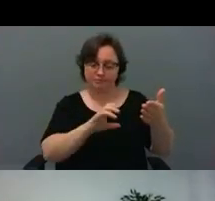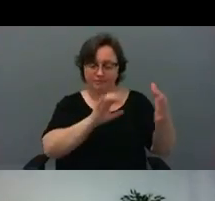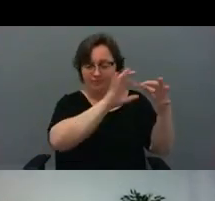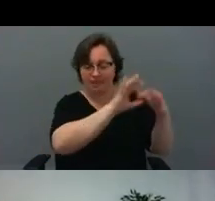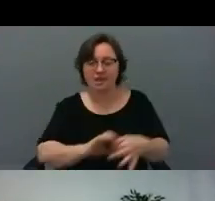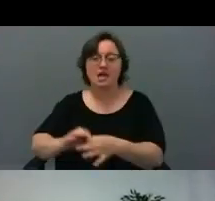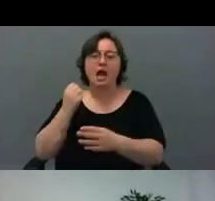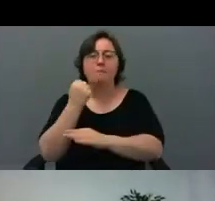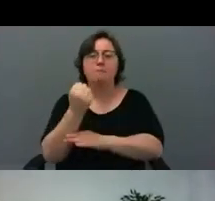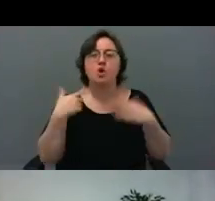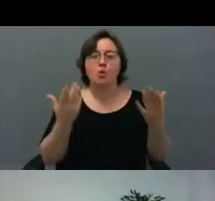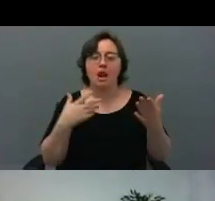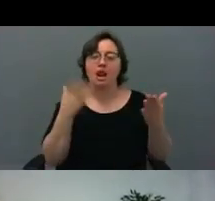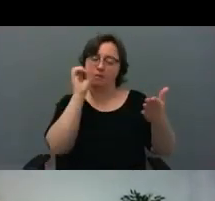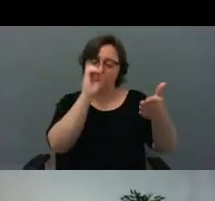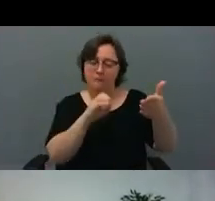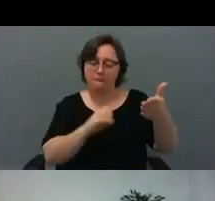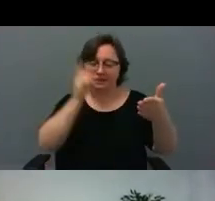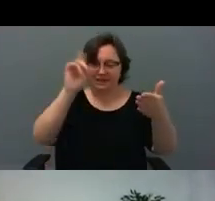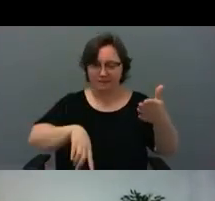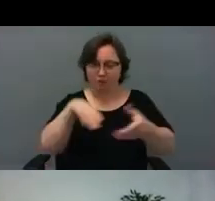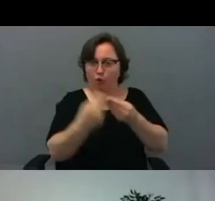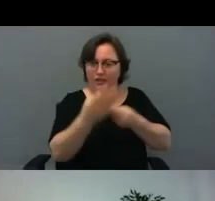los apoyos que necesitan para...